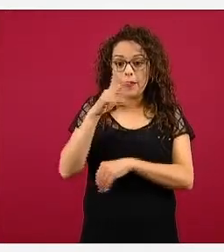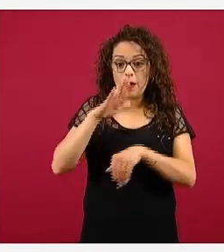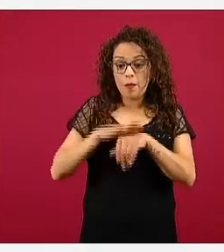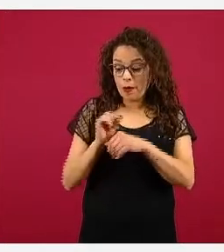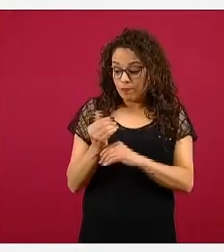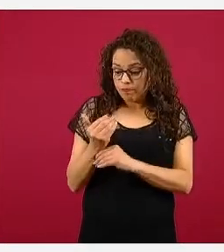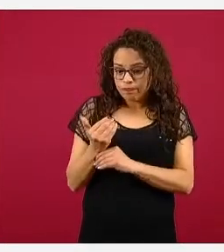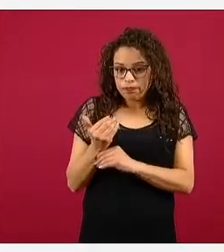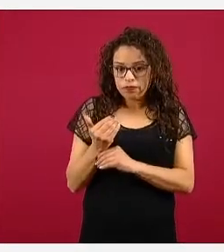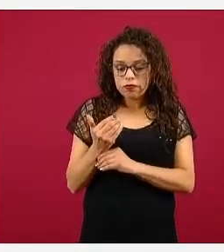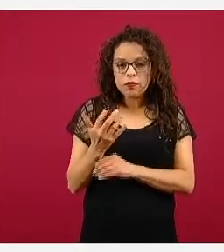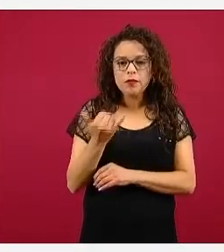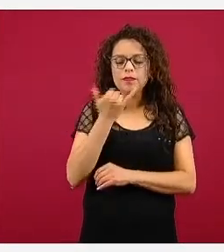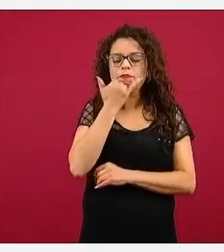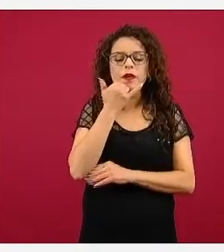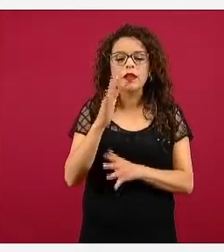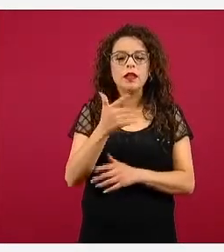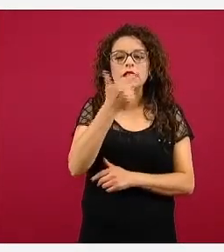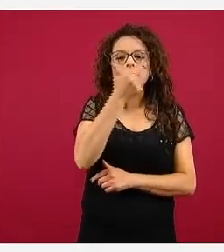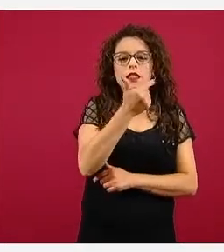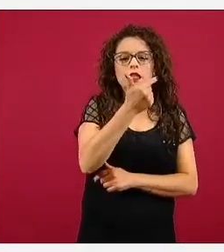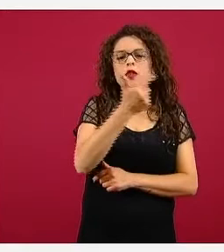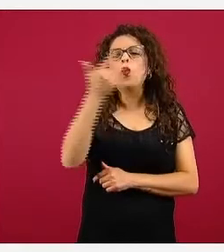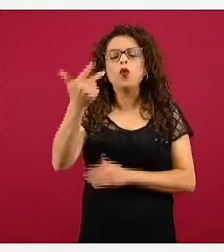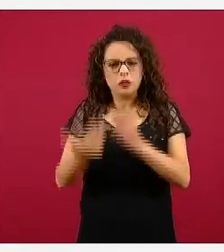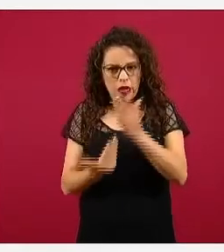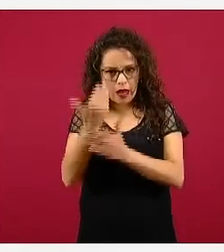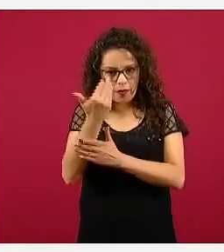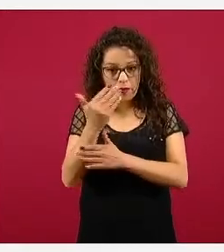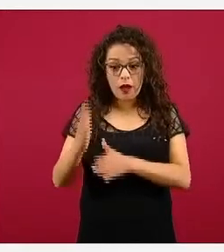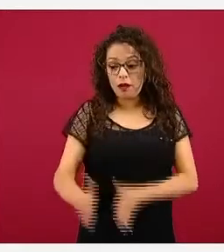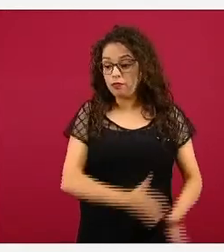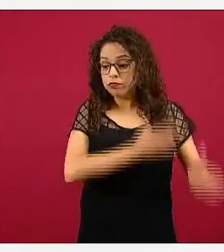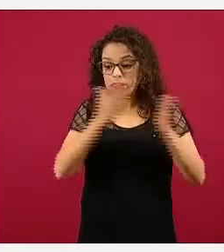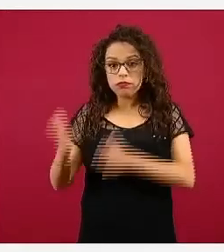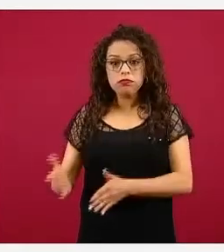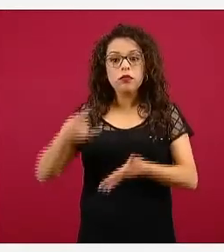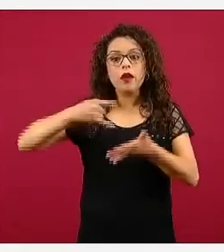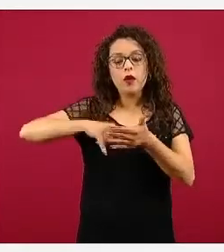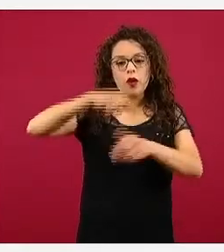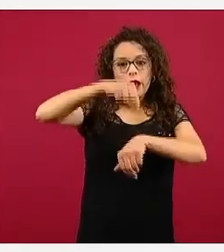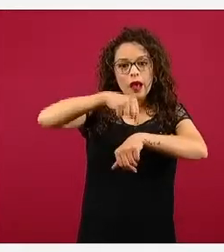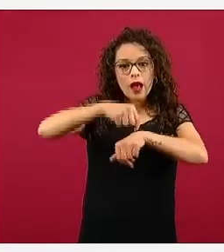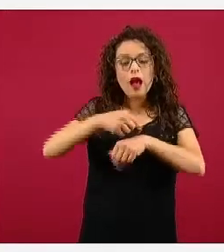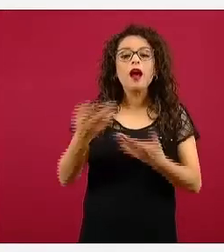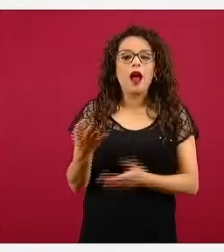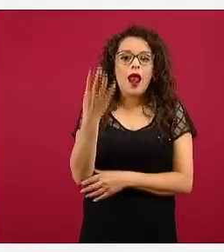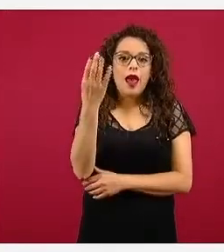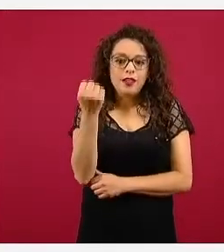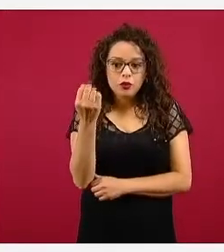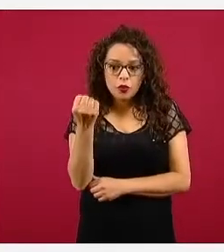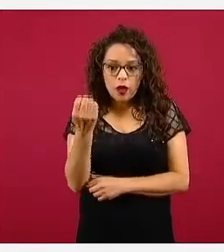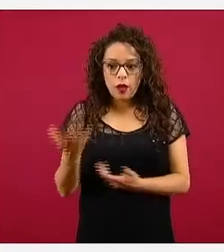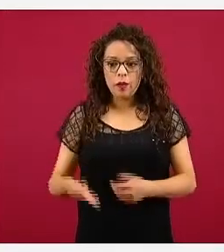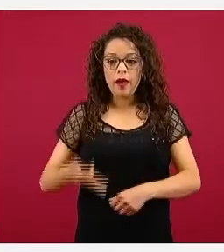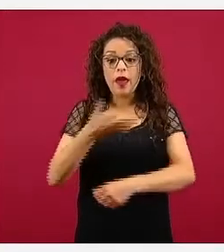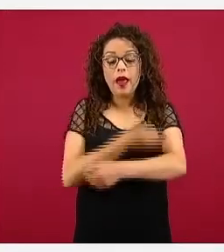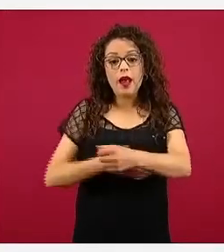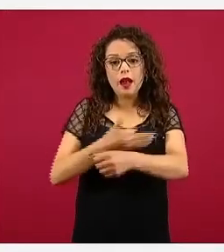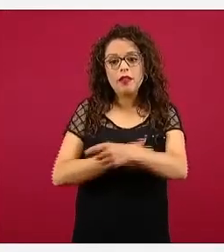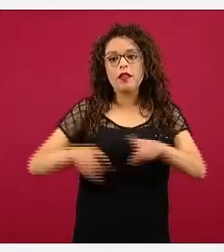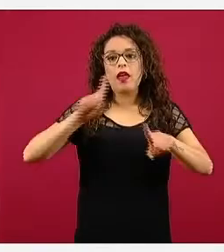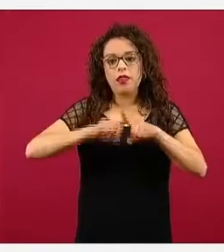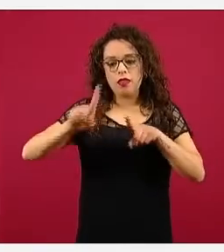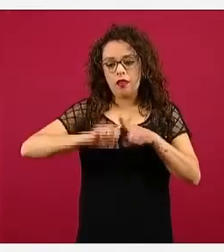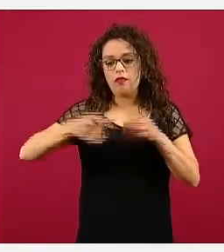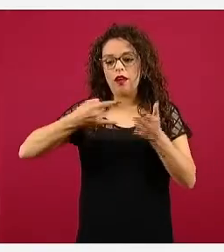recorrida, cerca de entre 7 y 8 de la mañana, y está recorrida a las 9. Y en la tarde está distribuida en distintos horarios esa